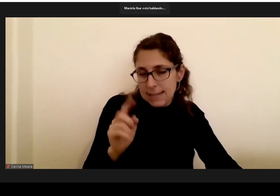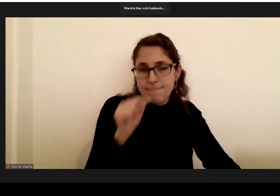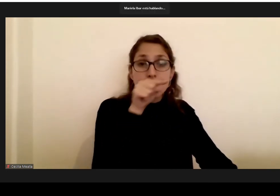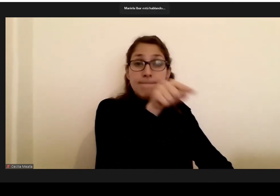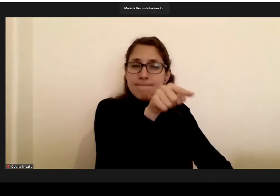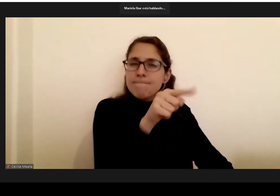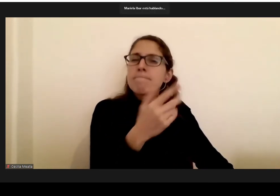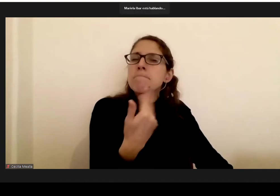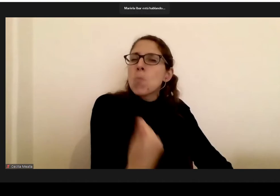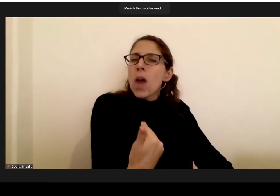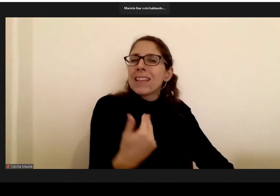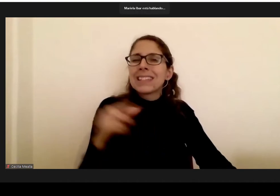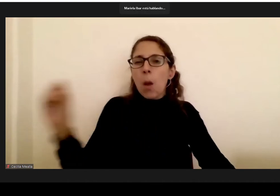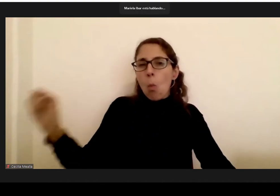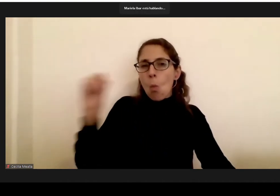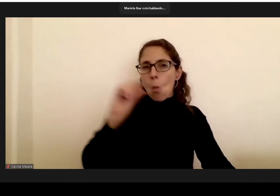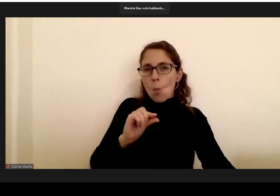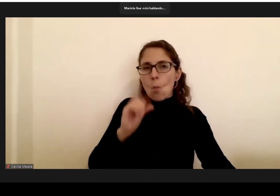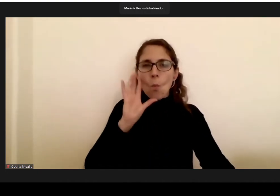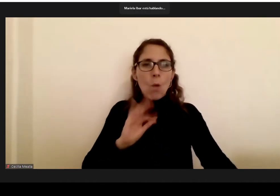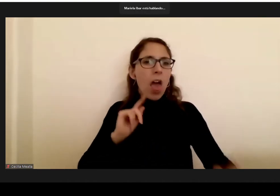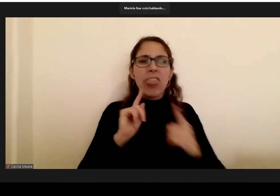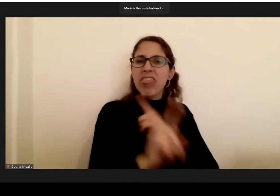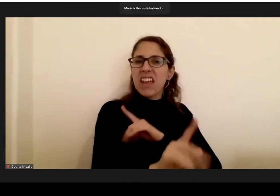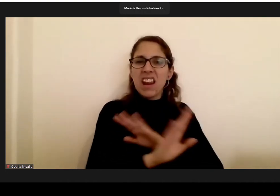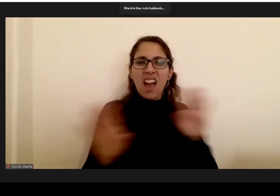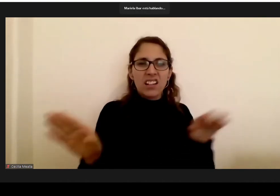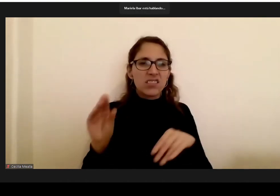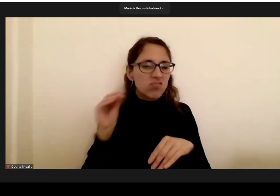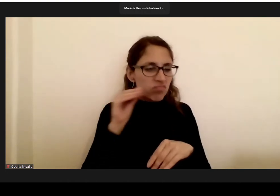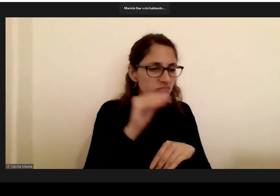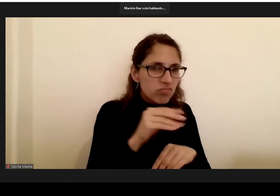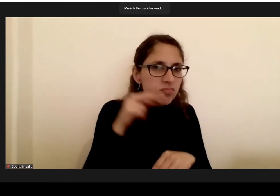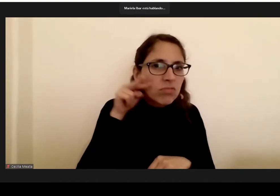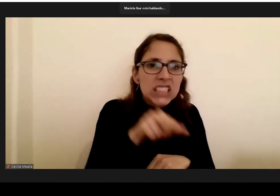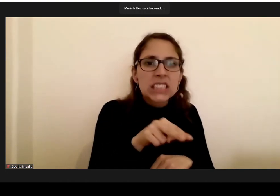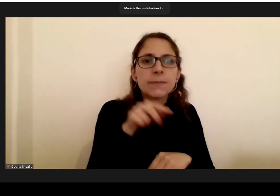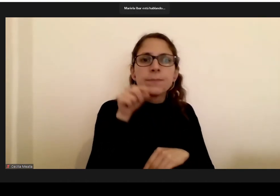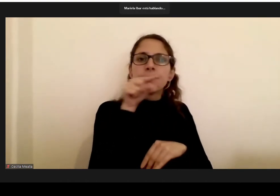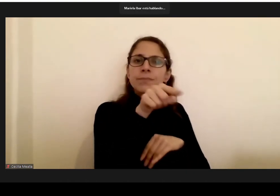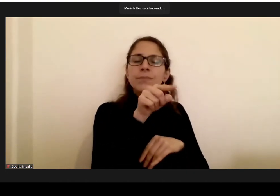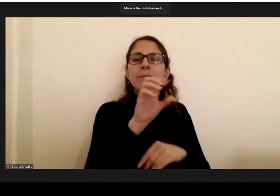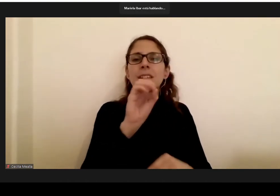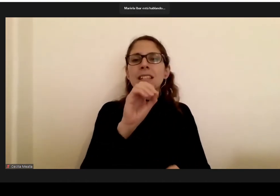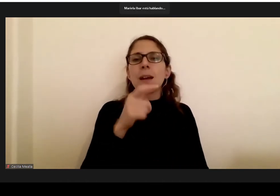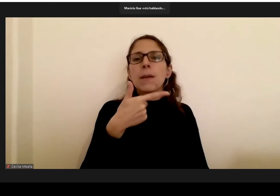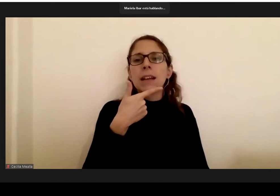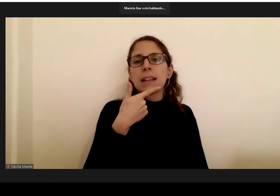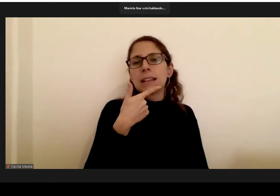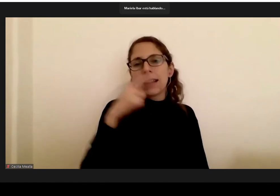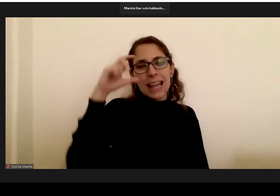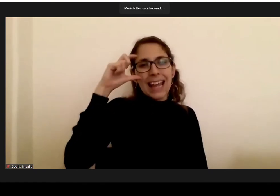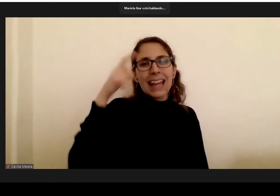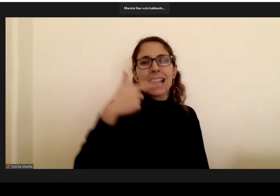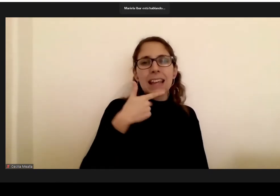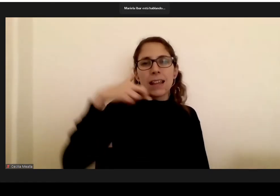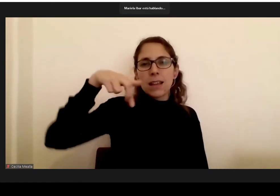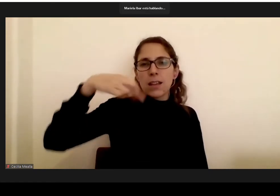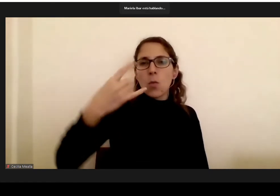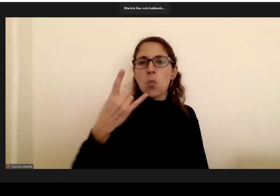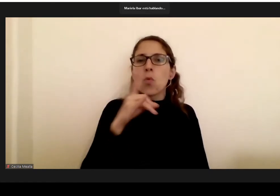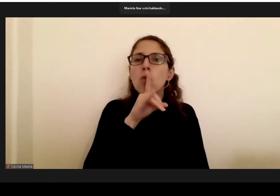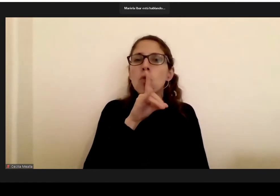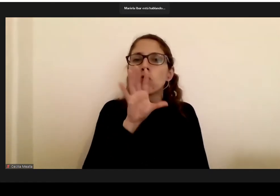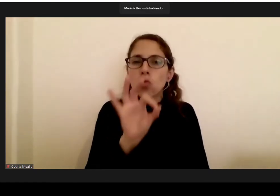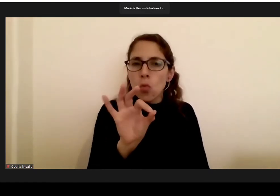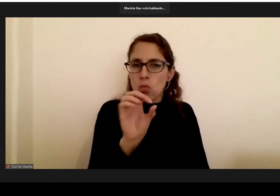de una muestra que se utiliza mucho para este tipo de bacterias, que es el esputo, se llama, que es cuando la persona, o sea, las